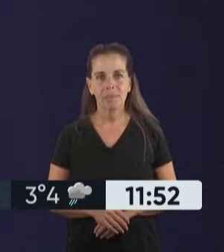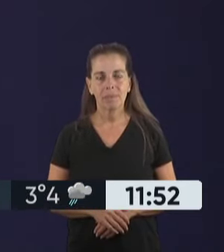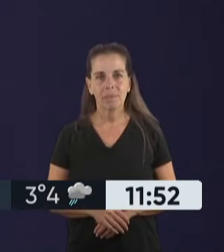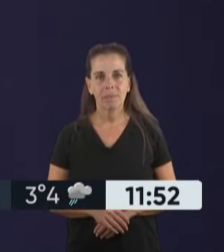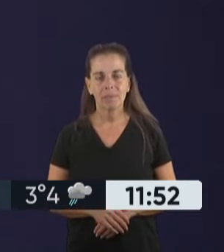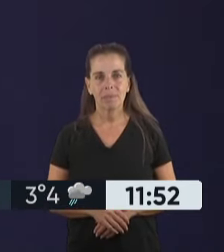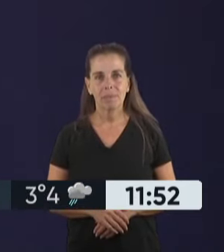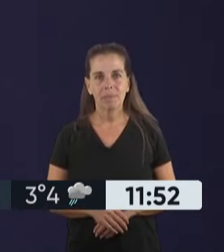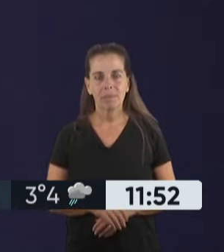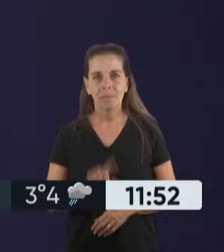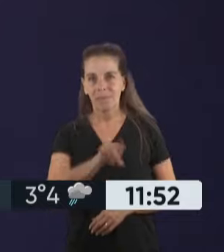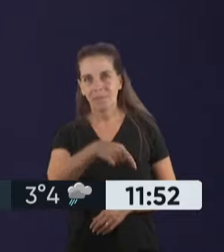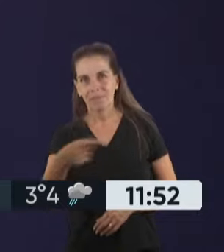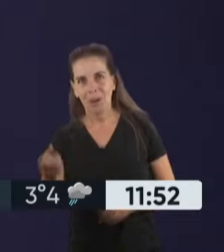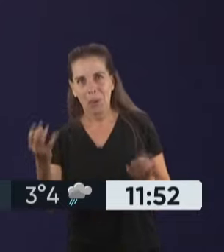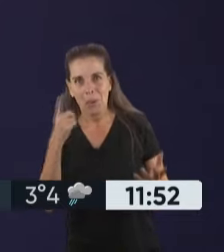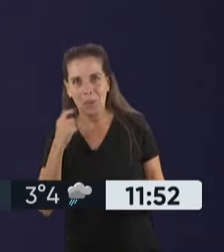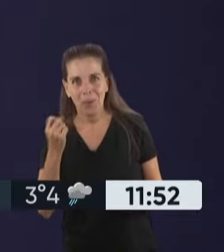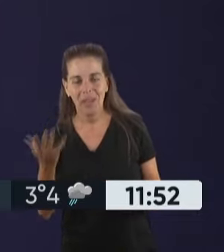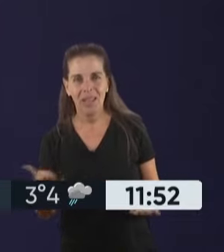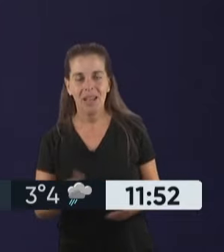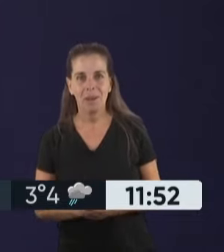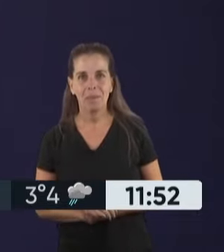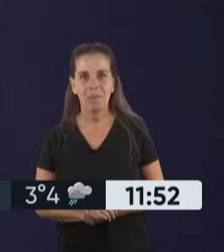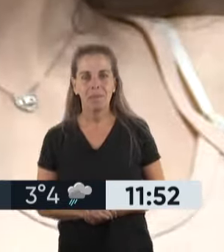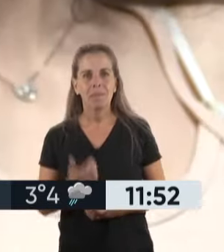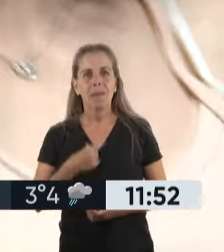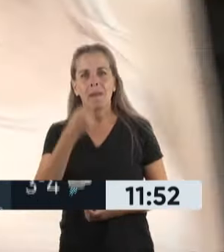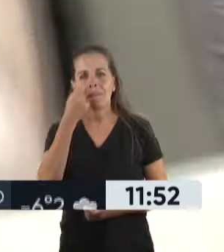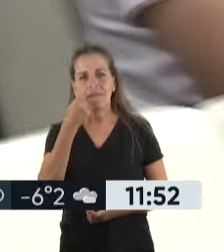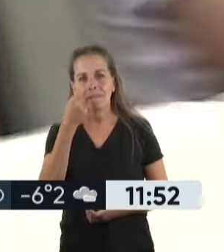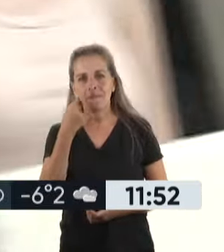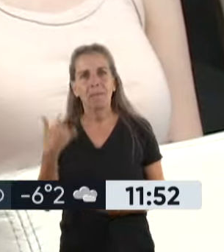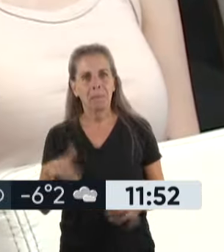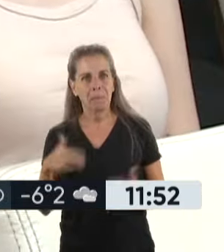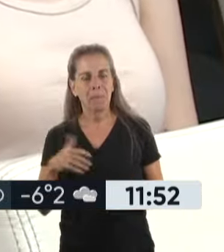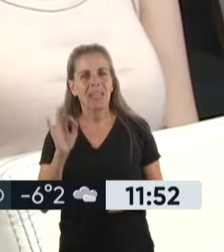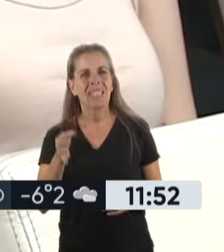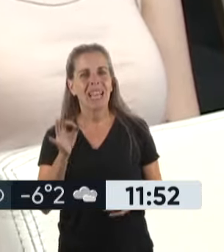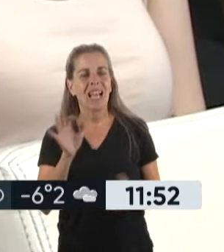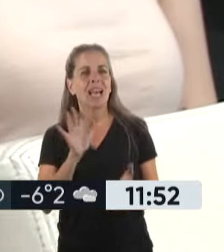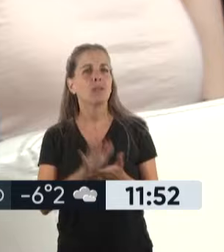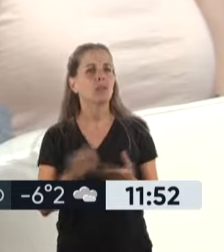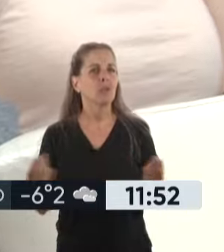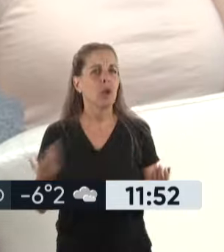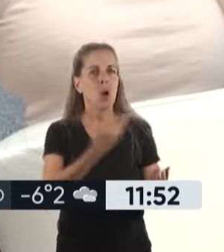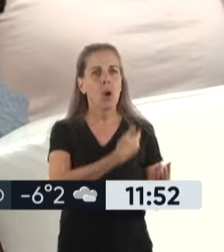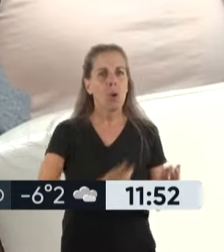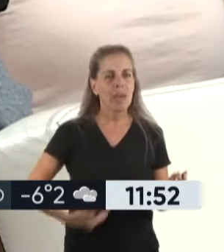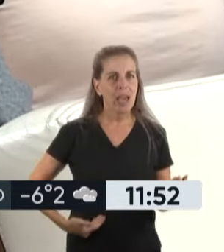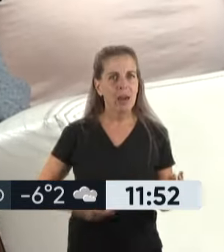hoy Hola buen día este a mí me interesa bastante saber acerca del acercamiento del gobierno con los